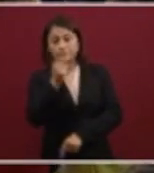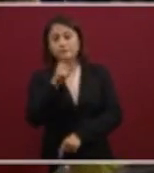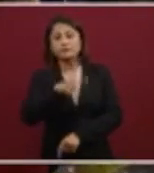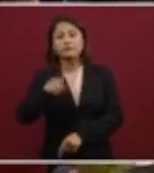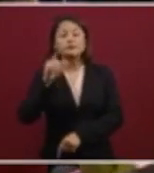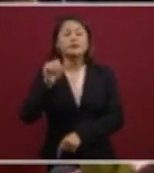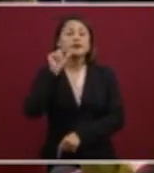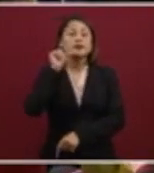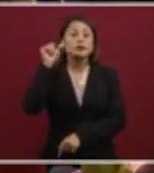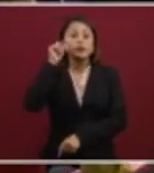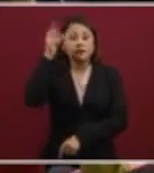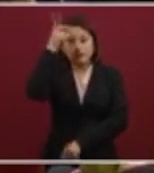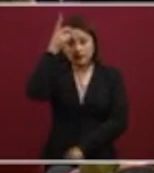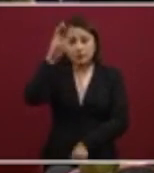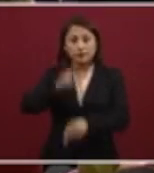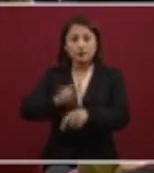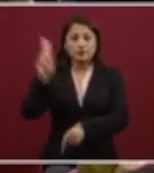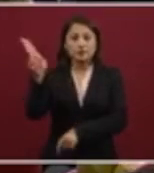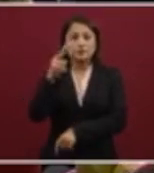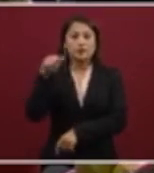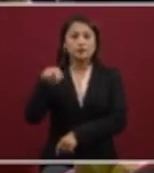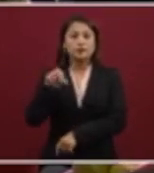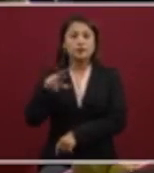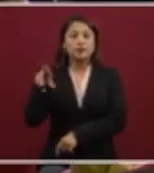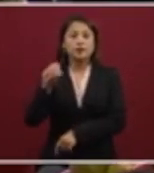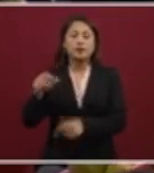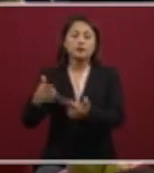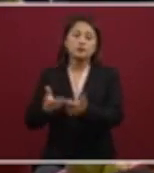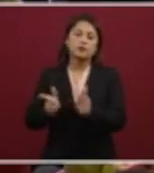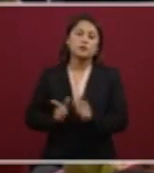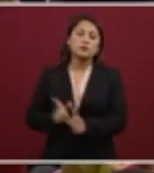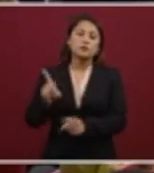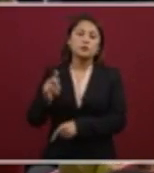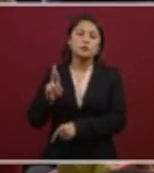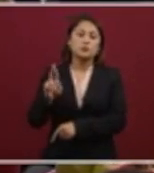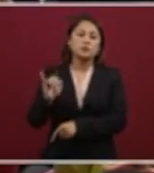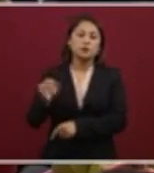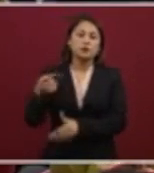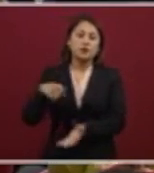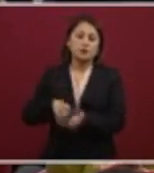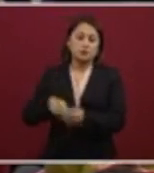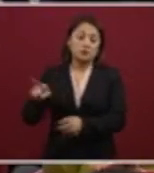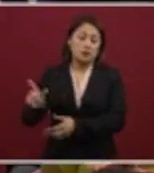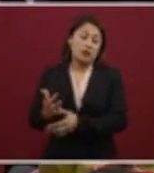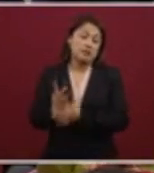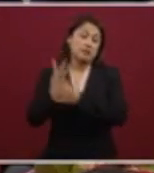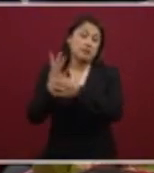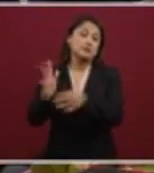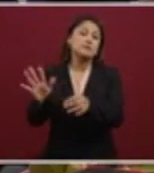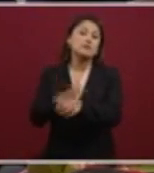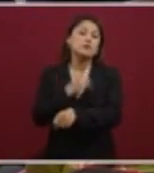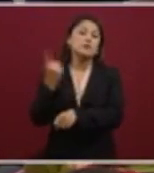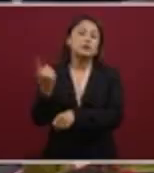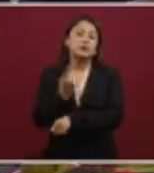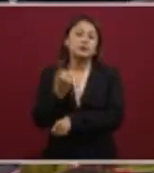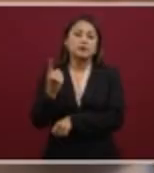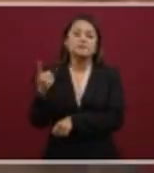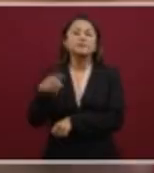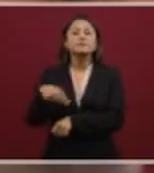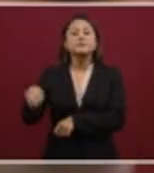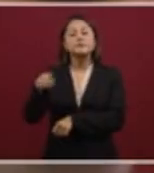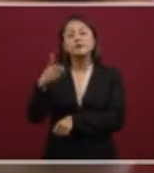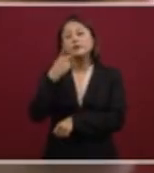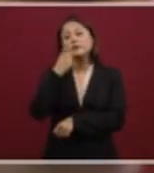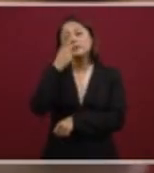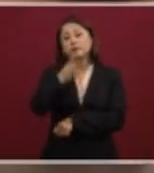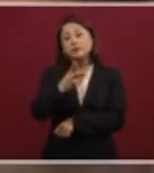Narro, renuncia a su militancia en el PRI y al proceso interno y menciona entre las causas, diferentes causas cita, pero menciona también que